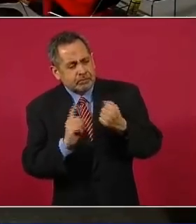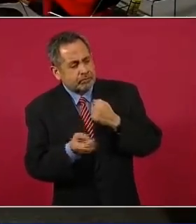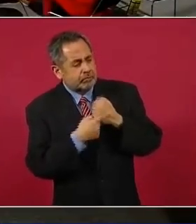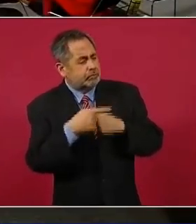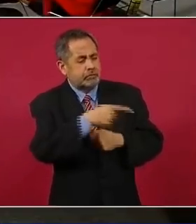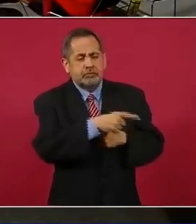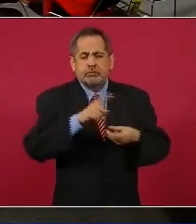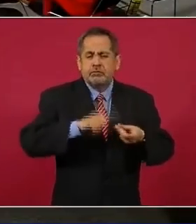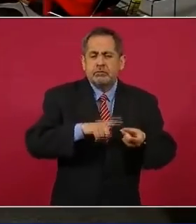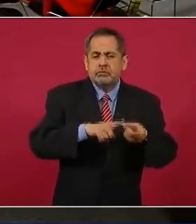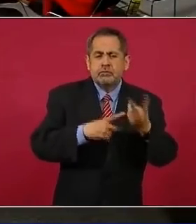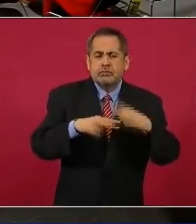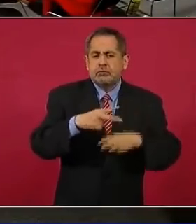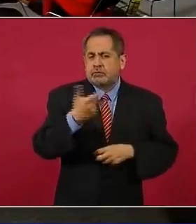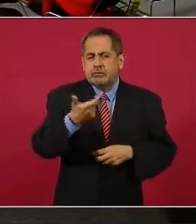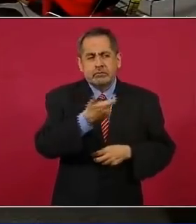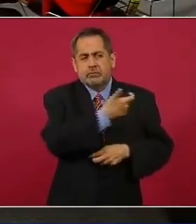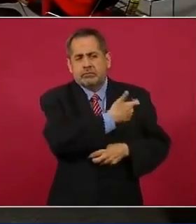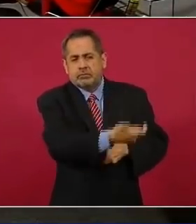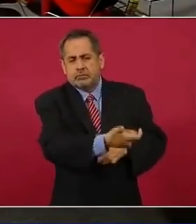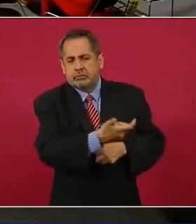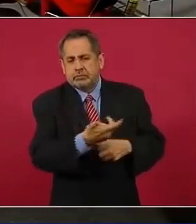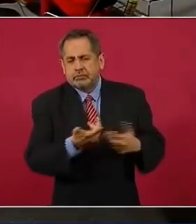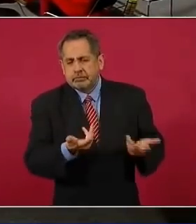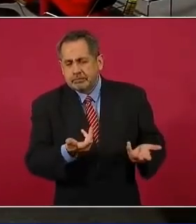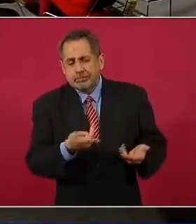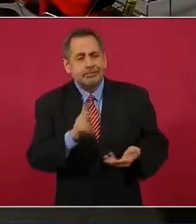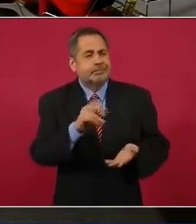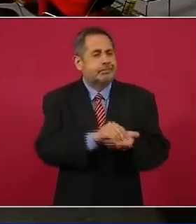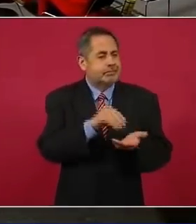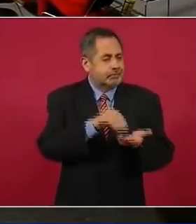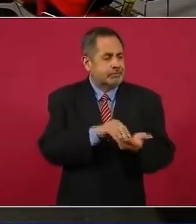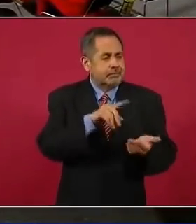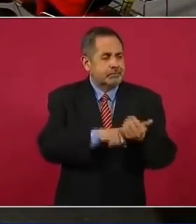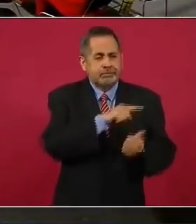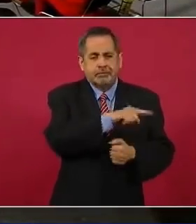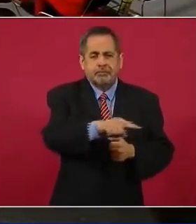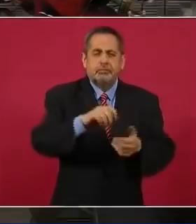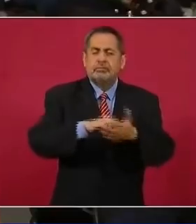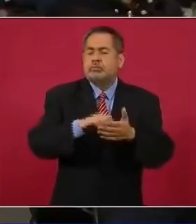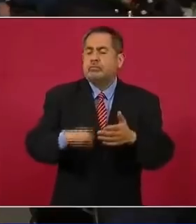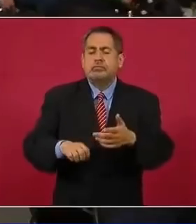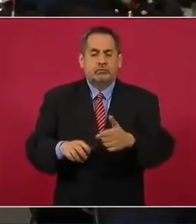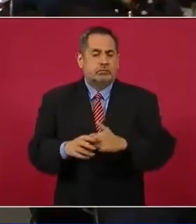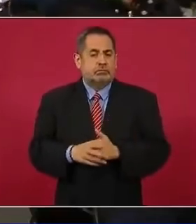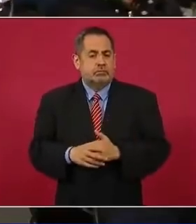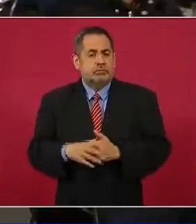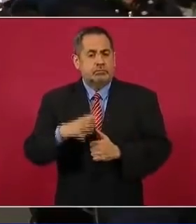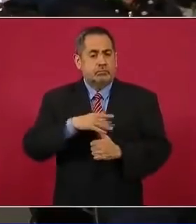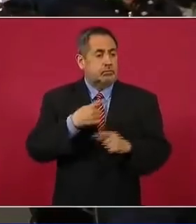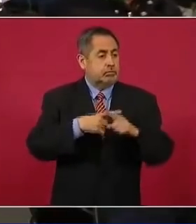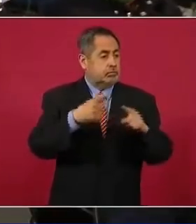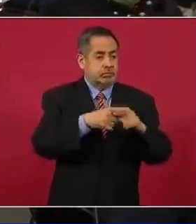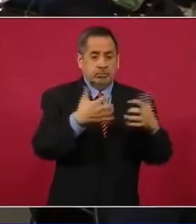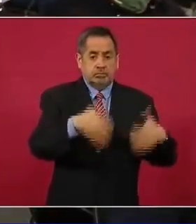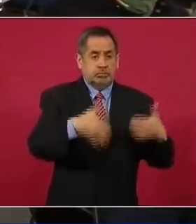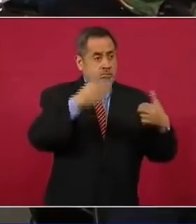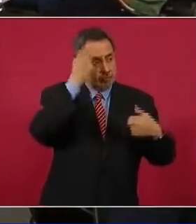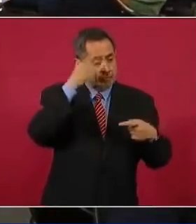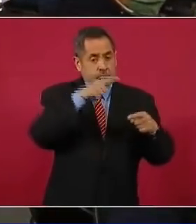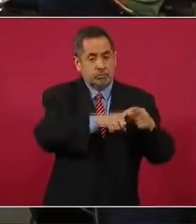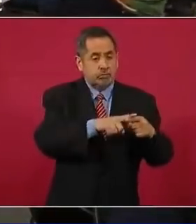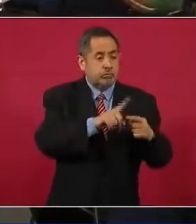que se informe. Sin embargo, este tipo de organismos siguen operando. Por ejemplo, hay varios empresarios que tienen que ver con